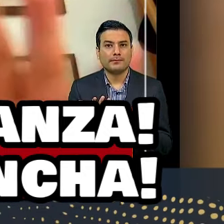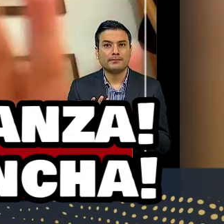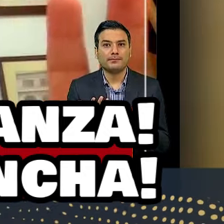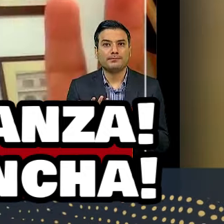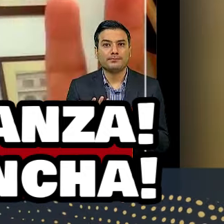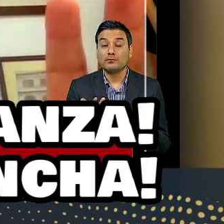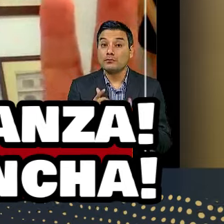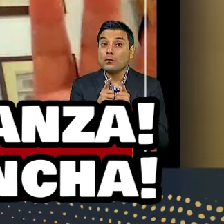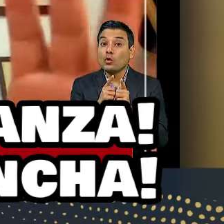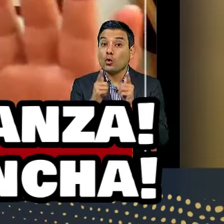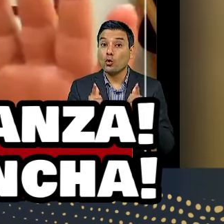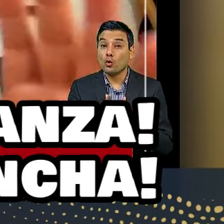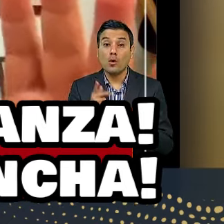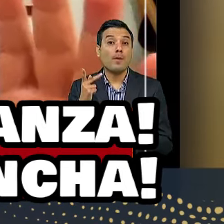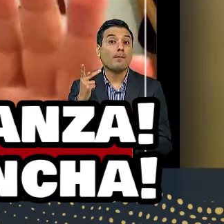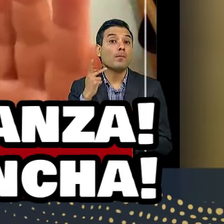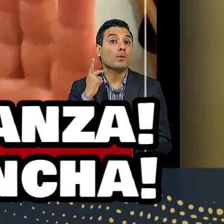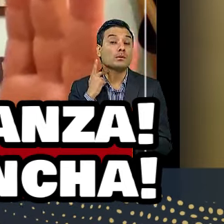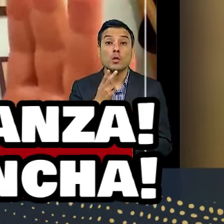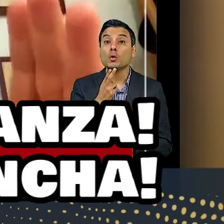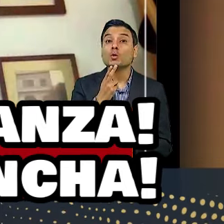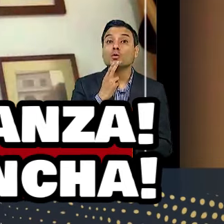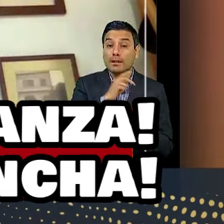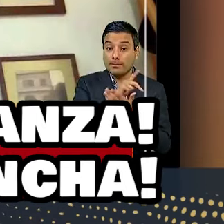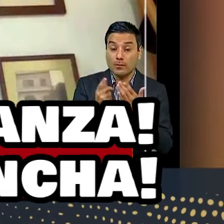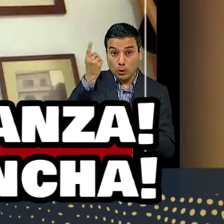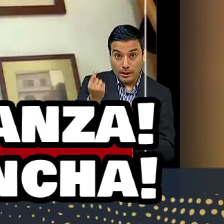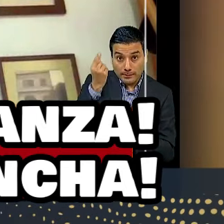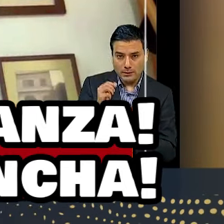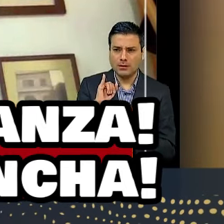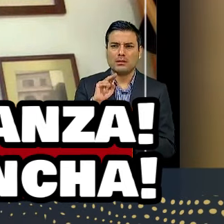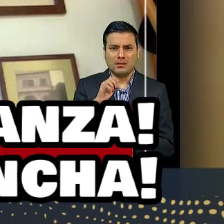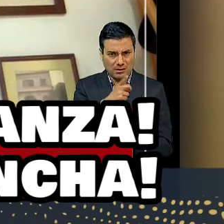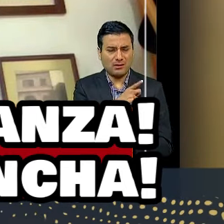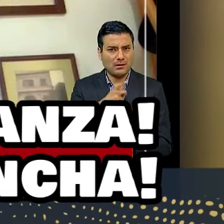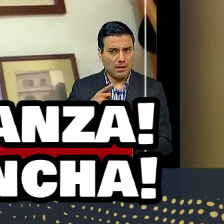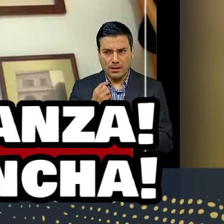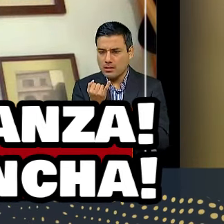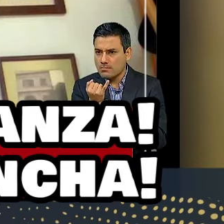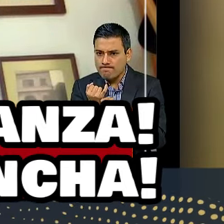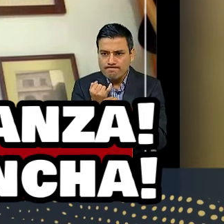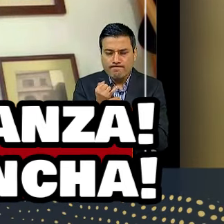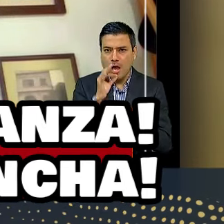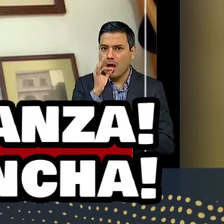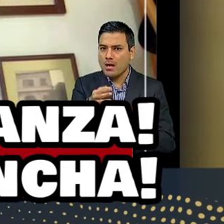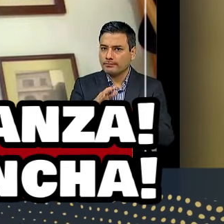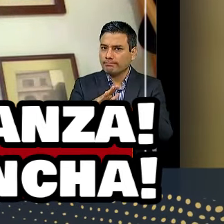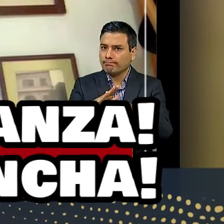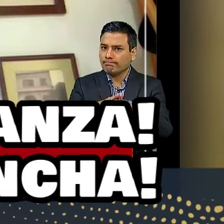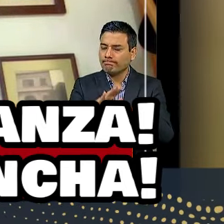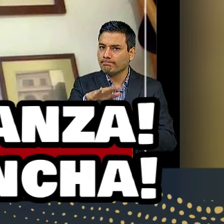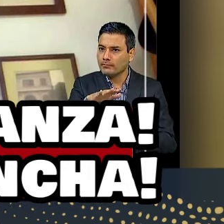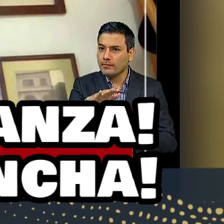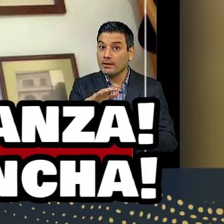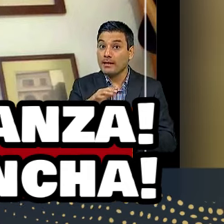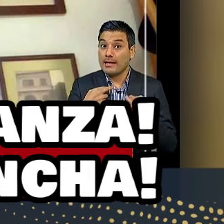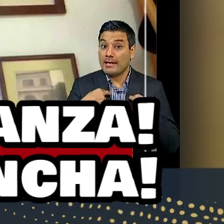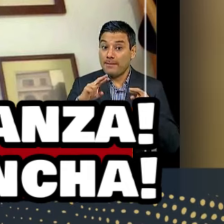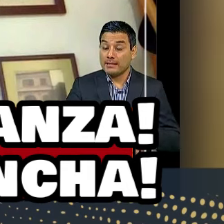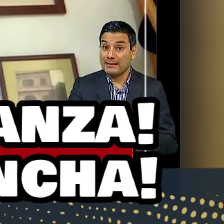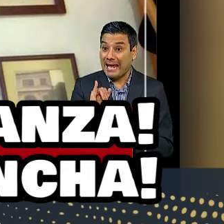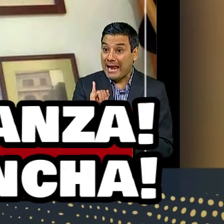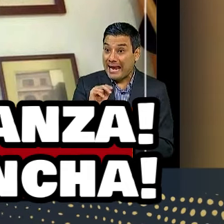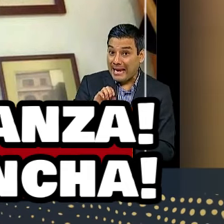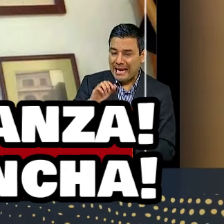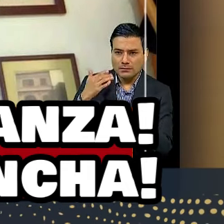de todos los partidos uso indevido de programas el Instituto tiene que hacer su labor Llamar a que no se Ataque a los representantes del